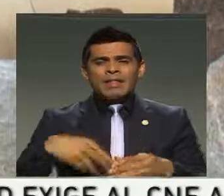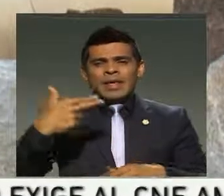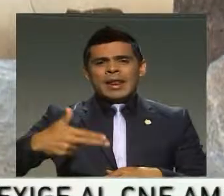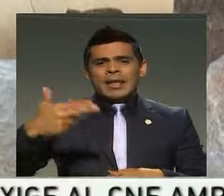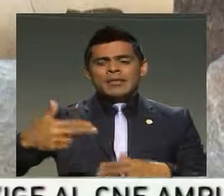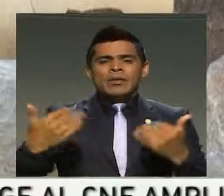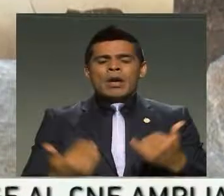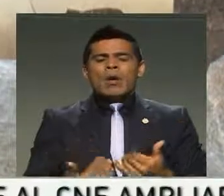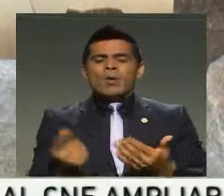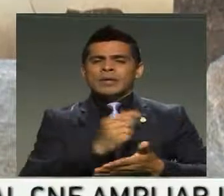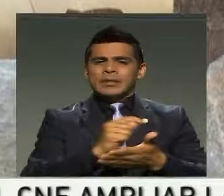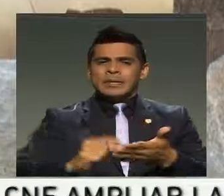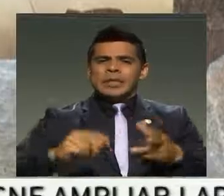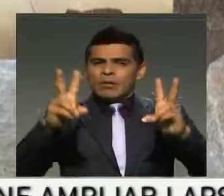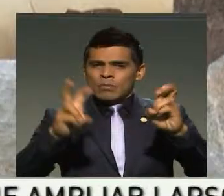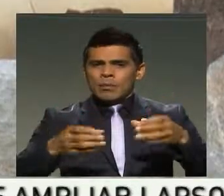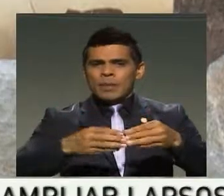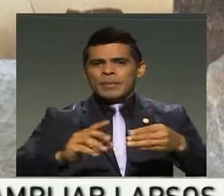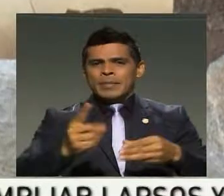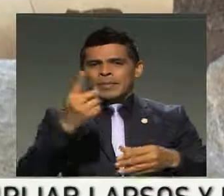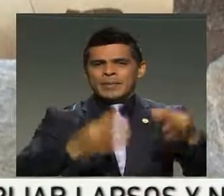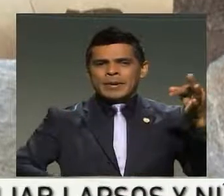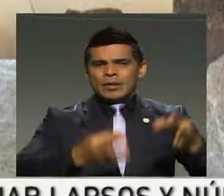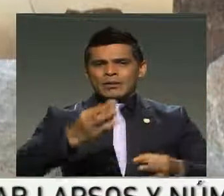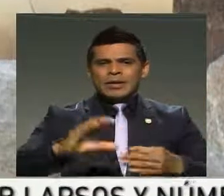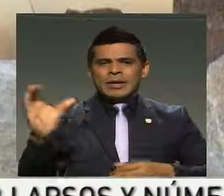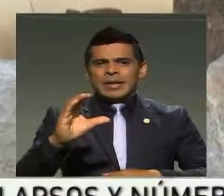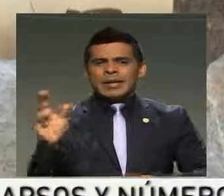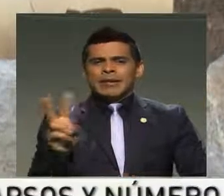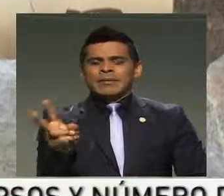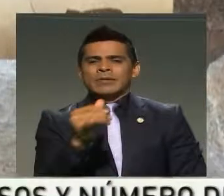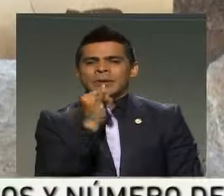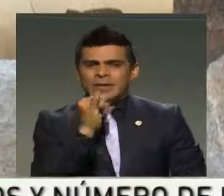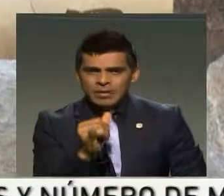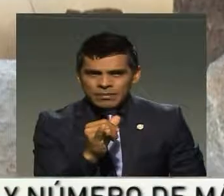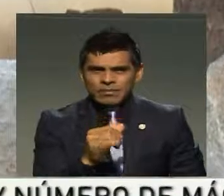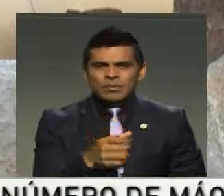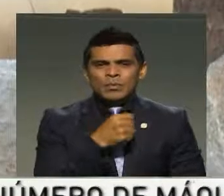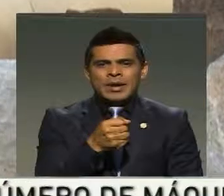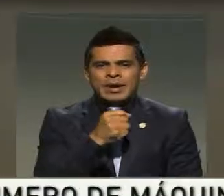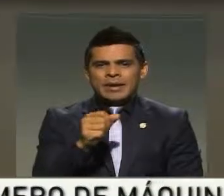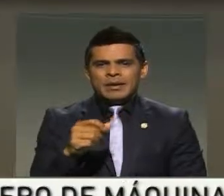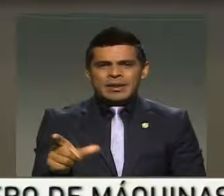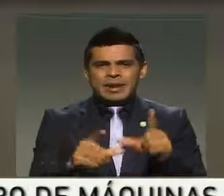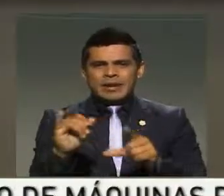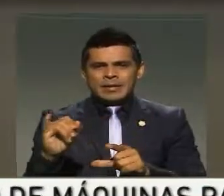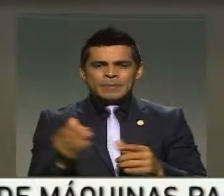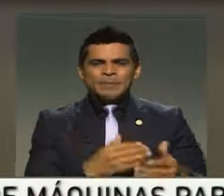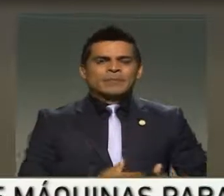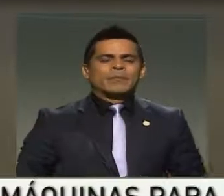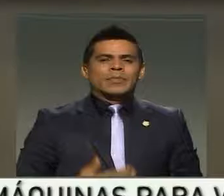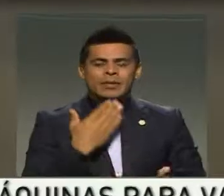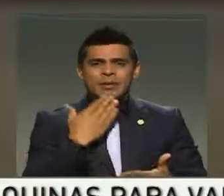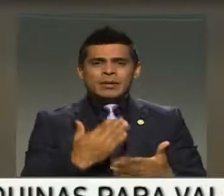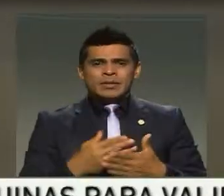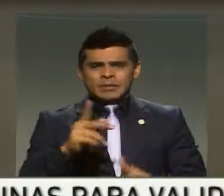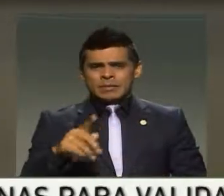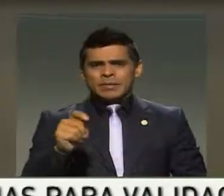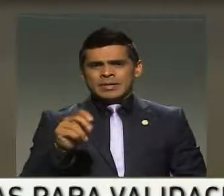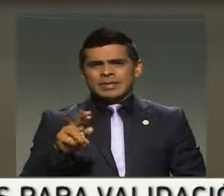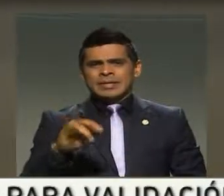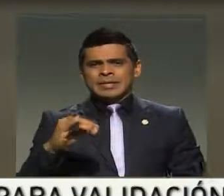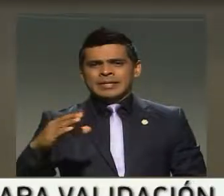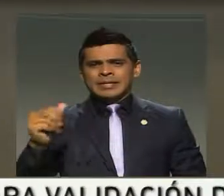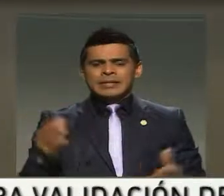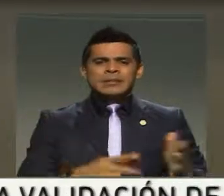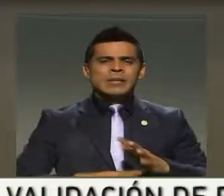del partido Primero Justicia. Desde Caracas, Venezuela, Patricia Bolívar, Noticias Canal I. Gracias, Patricia. Y el coordinador